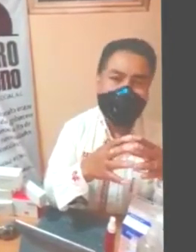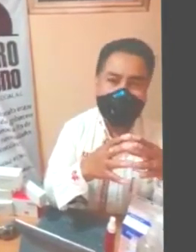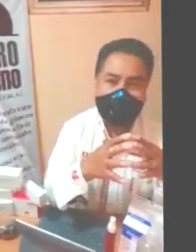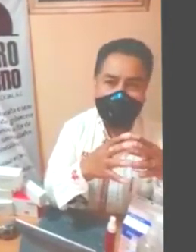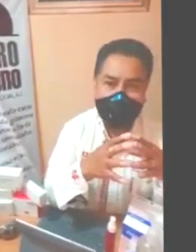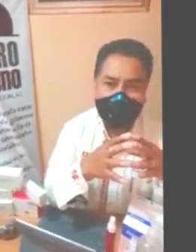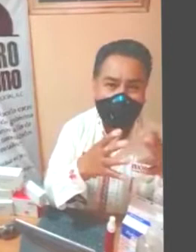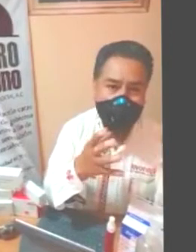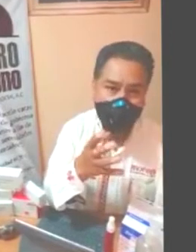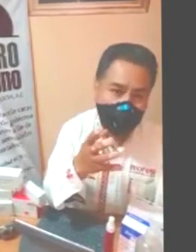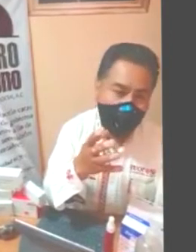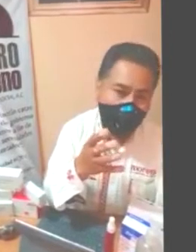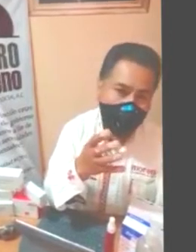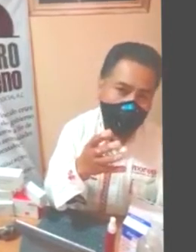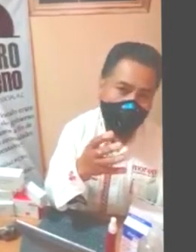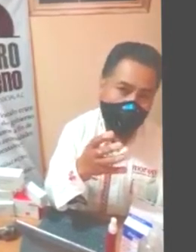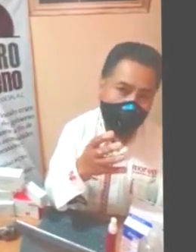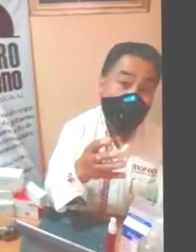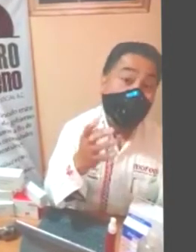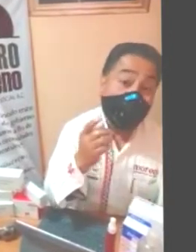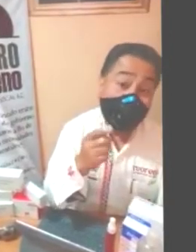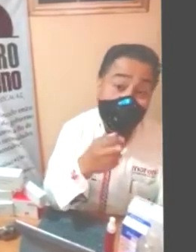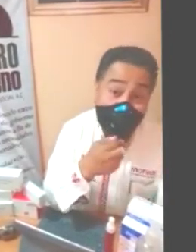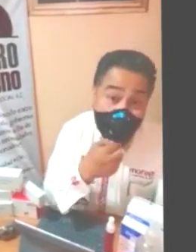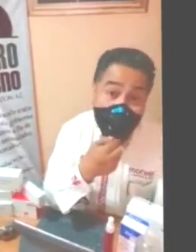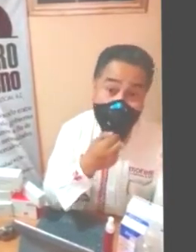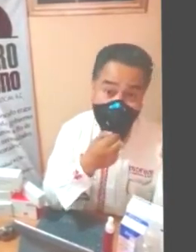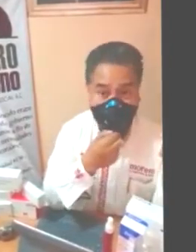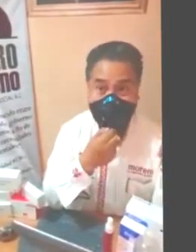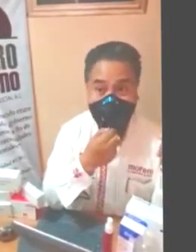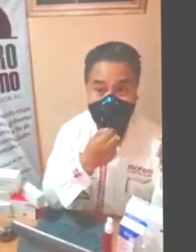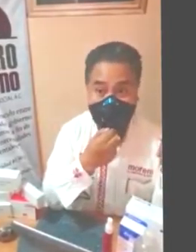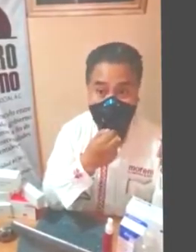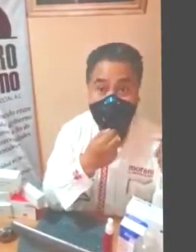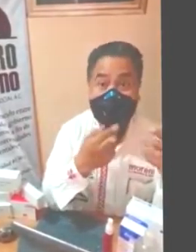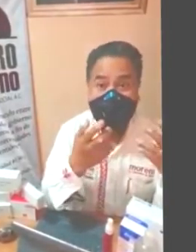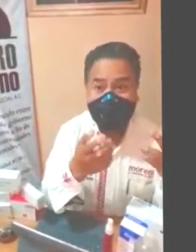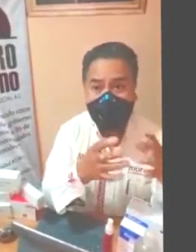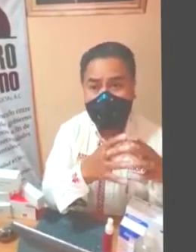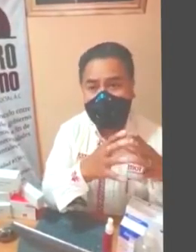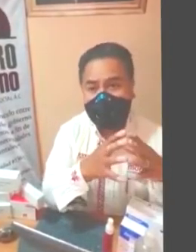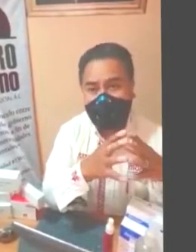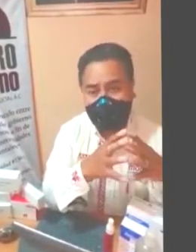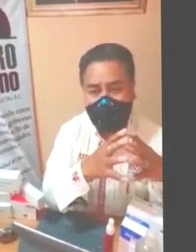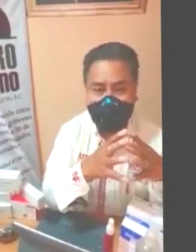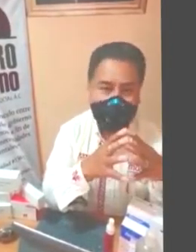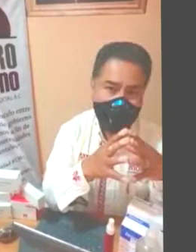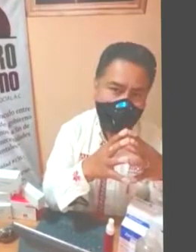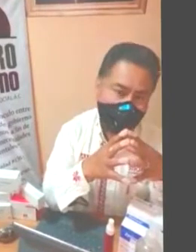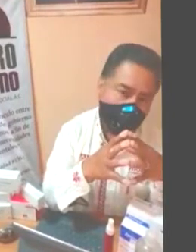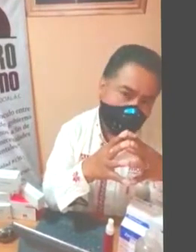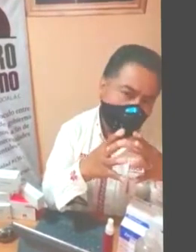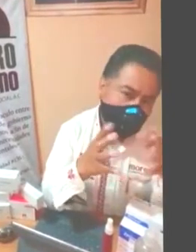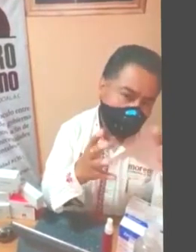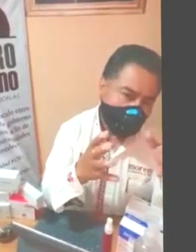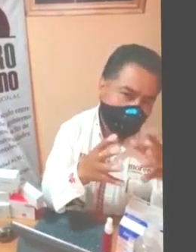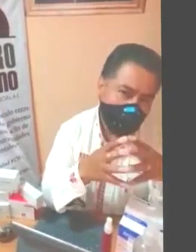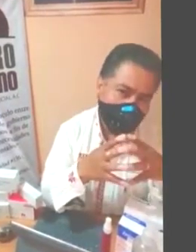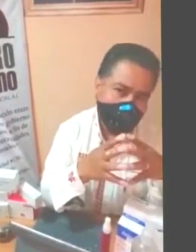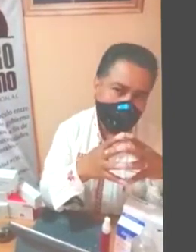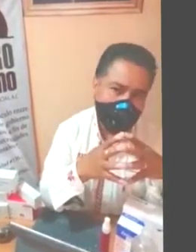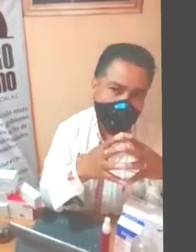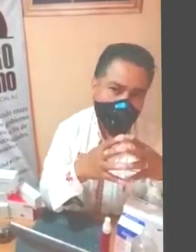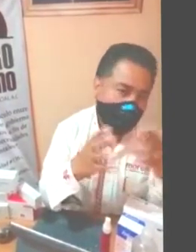por trasplantes, situaciones que no pueden esperar, que también son de riesgo de vida, gestiones para medicamentos especializados para estos